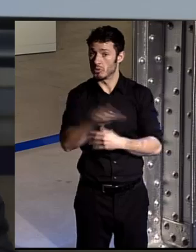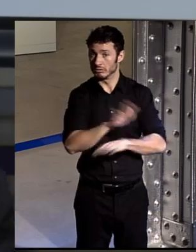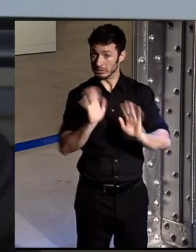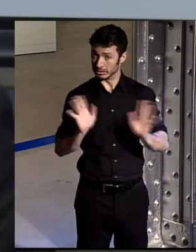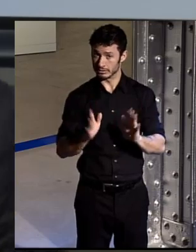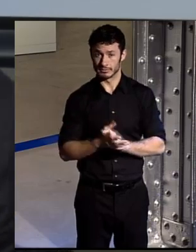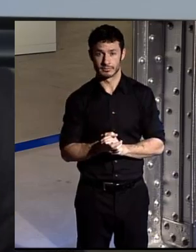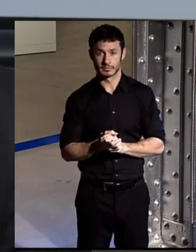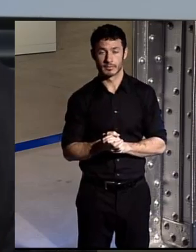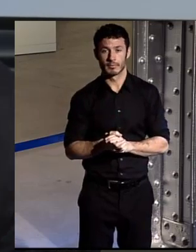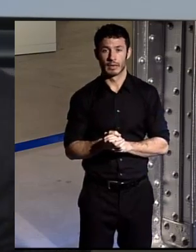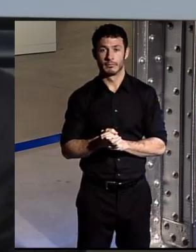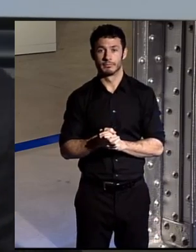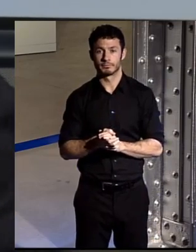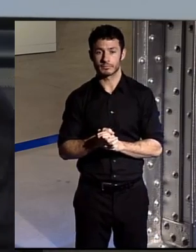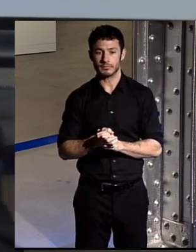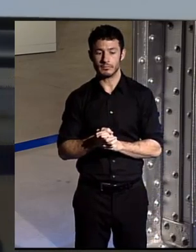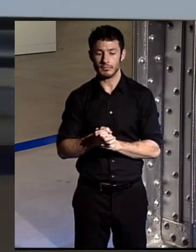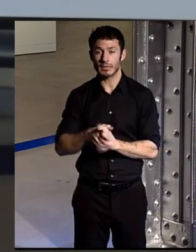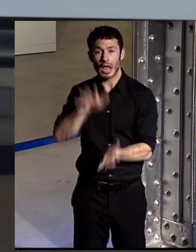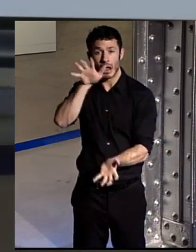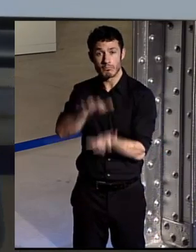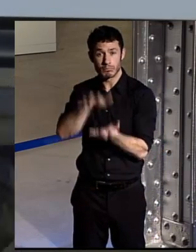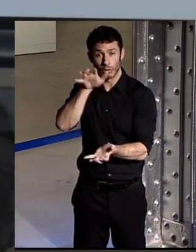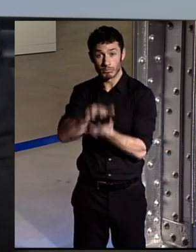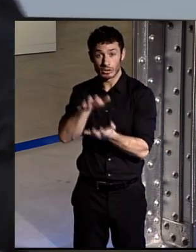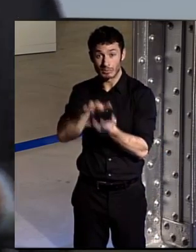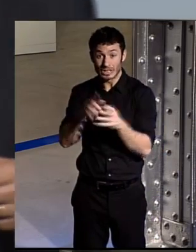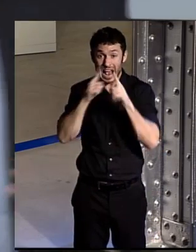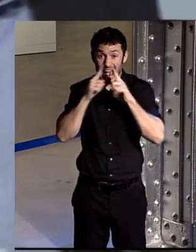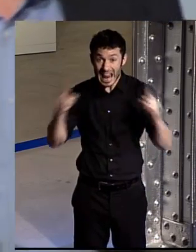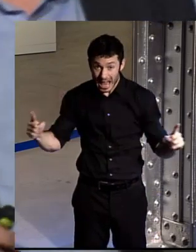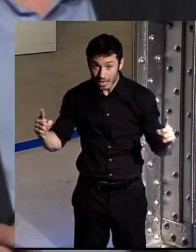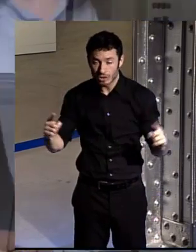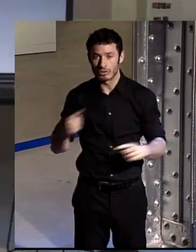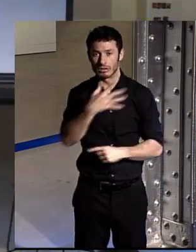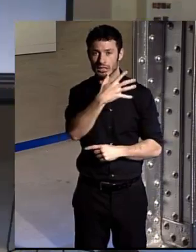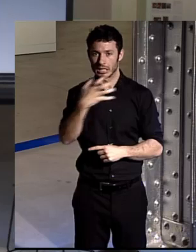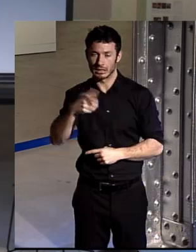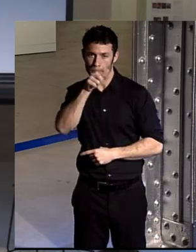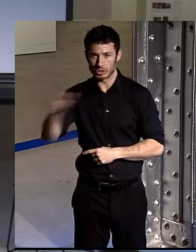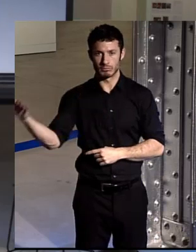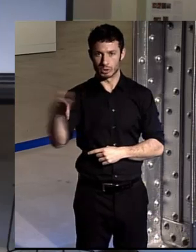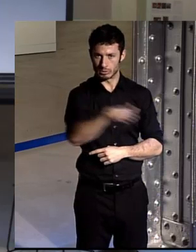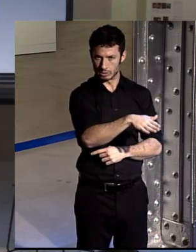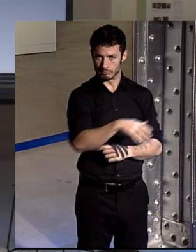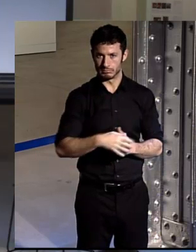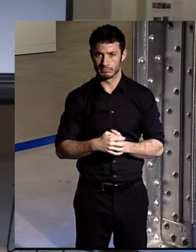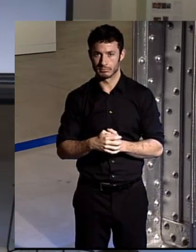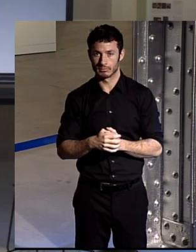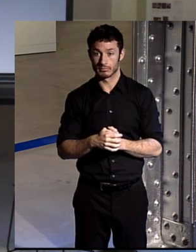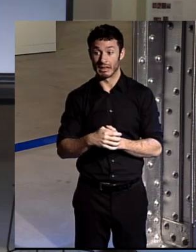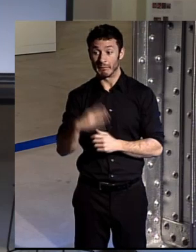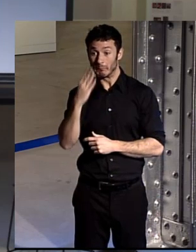blanco. Los hipopótamos, por ejemplo, producen 500 muertes al año. El mejor amigo del hombre,